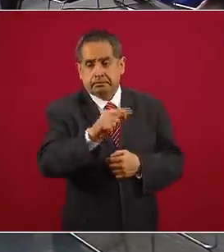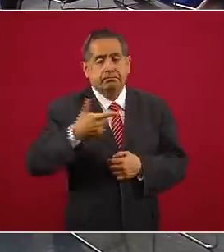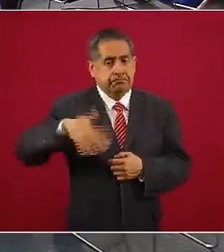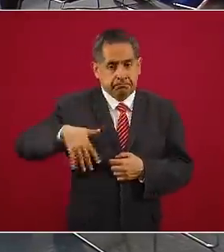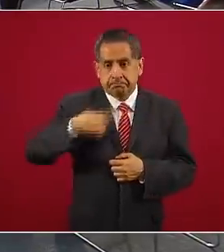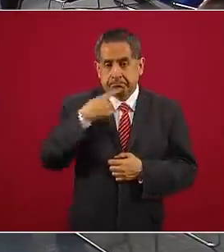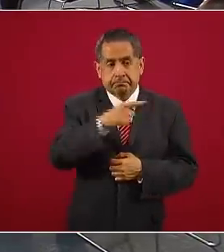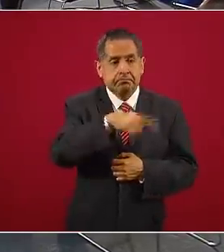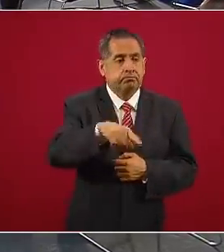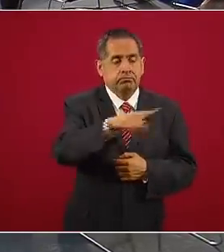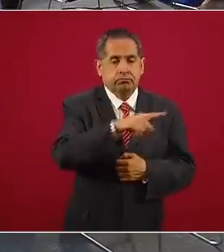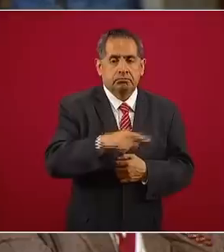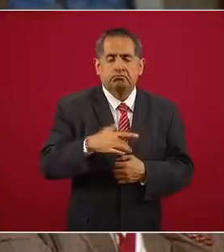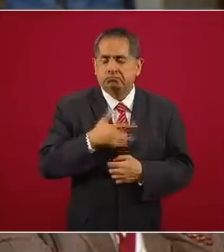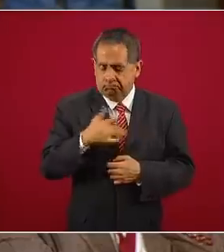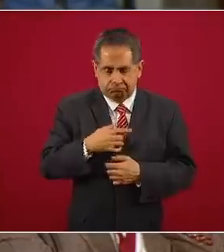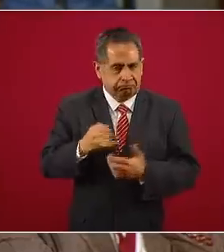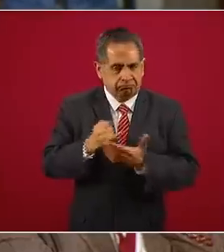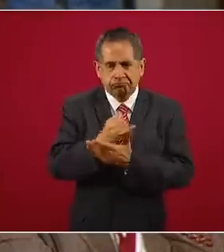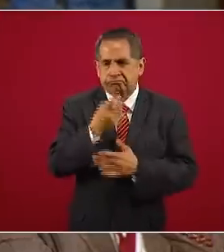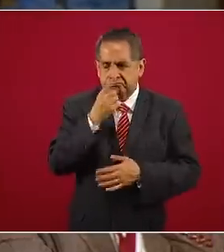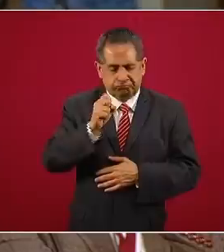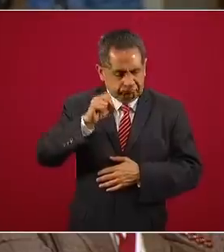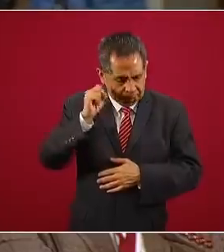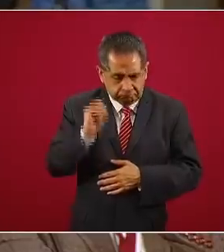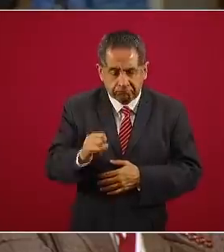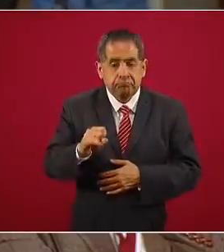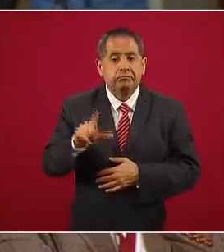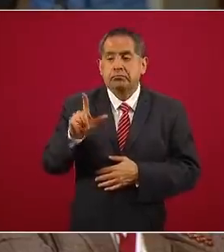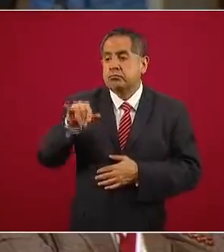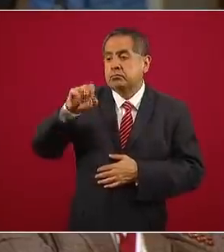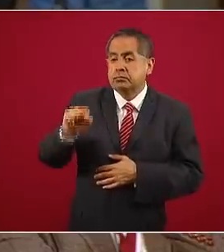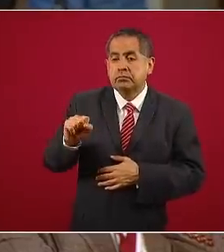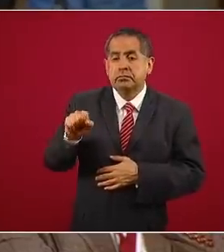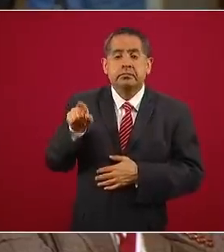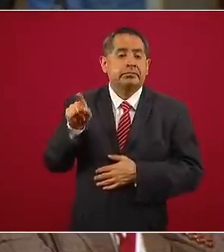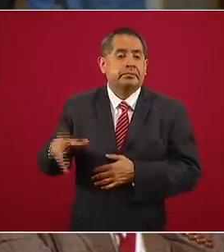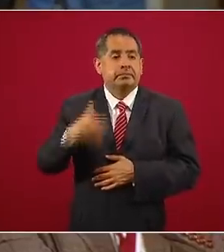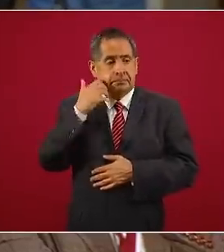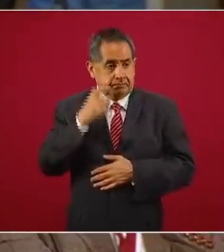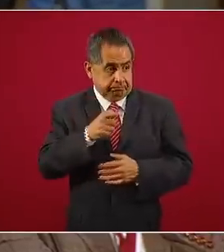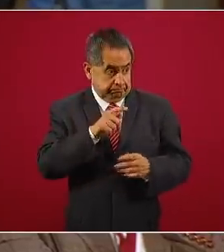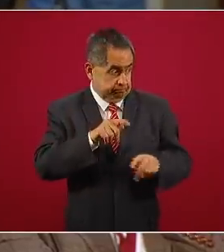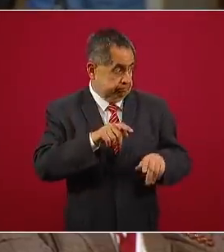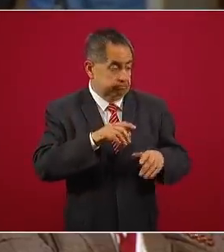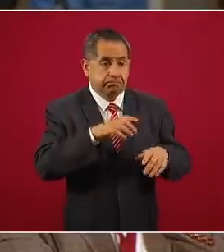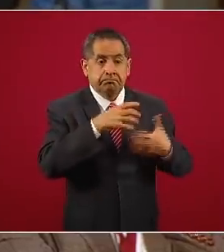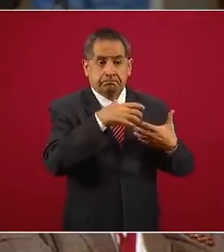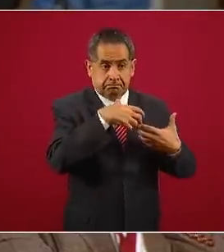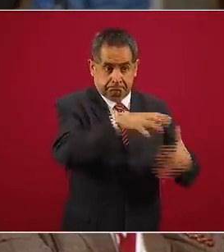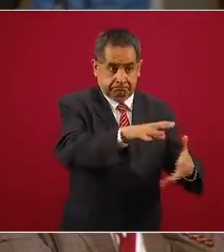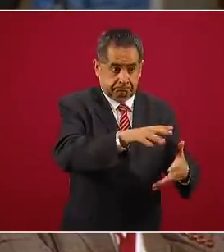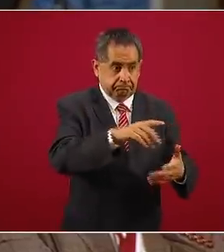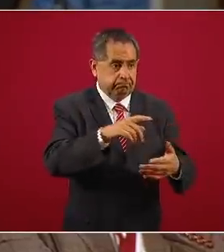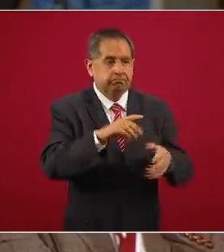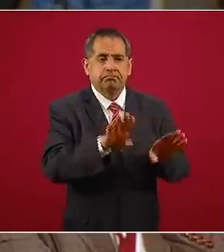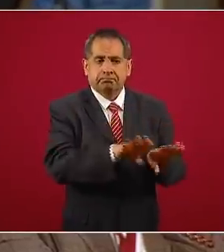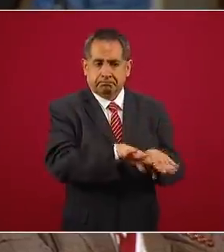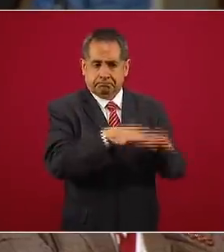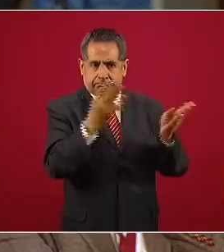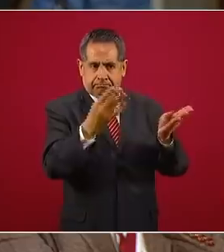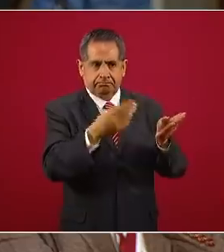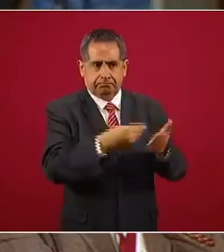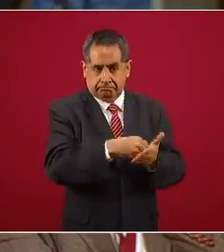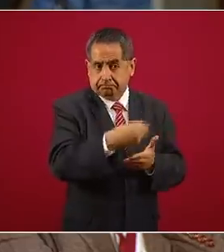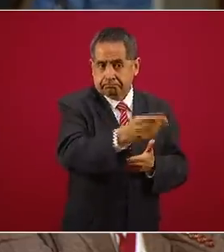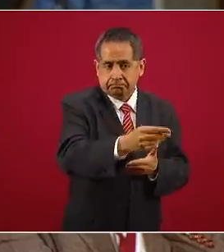dije confirman sostienen que luis videgaray caso pedía para que se descongelarán o se desbloquean en estos millones de